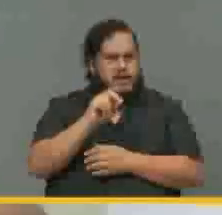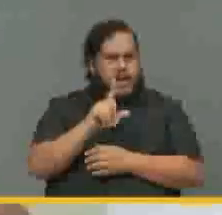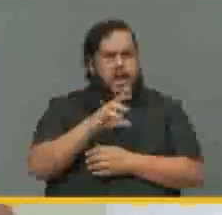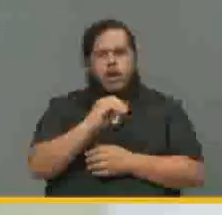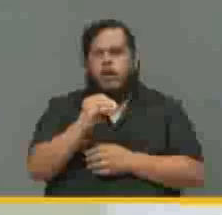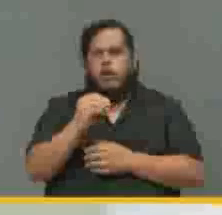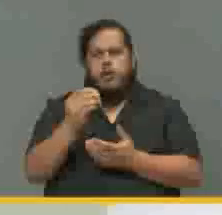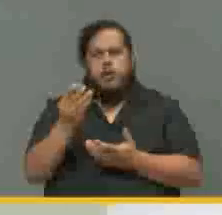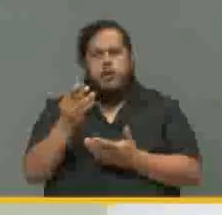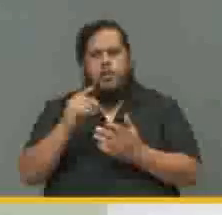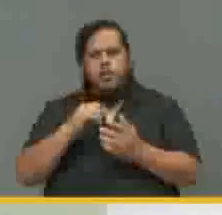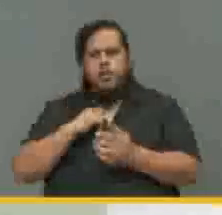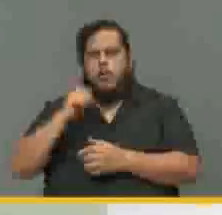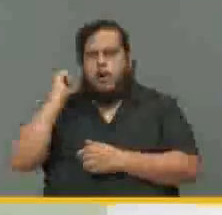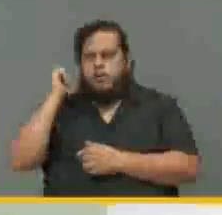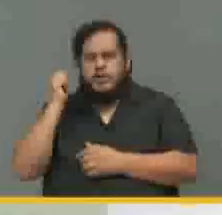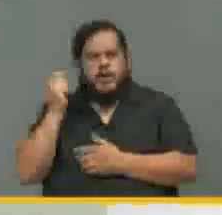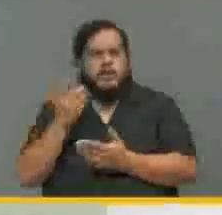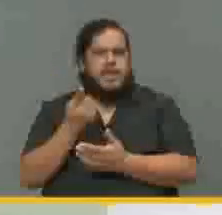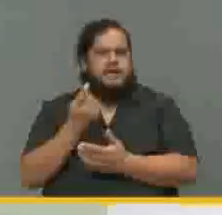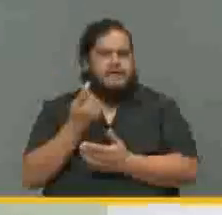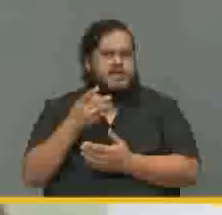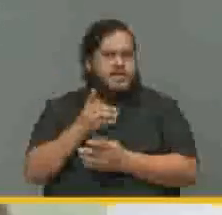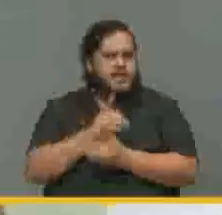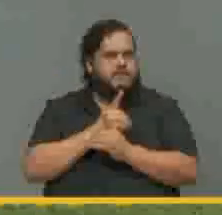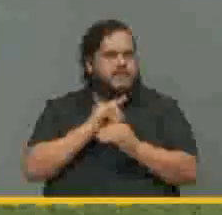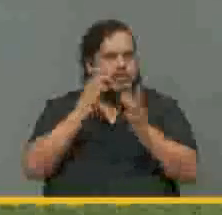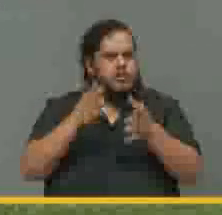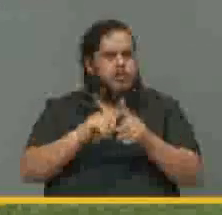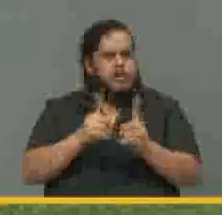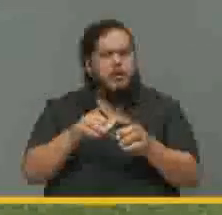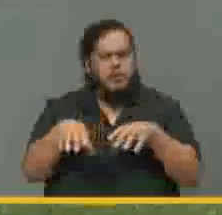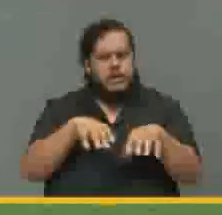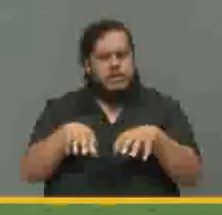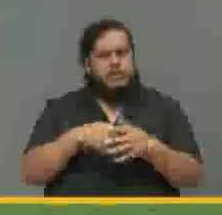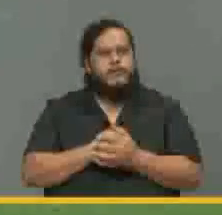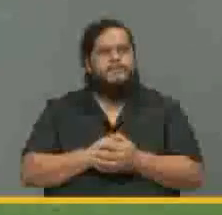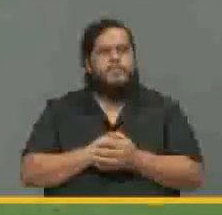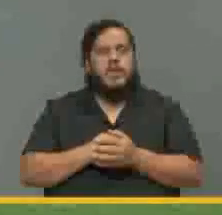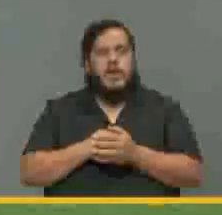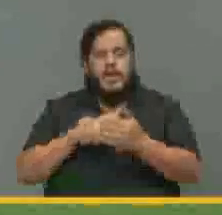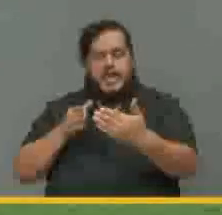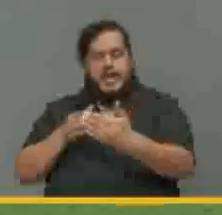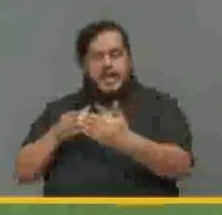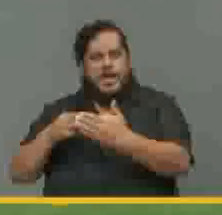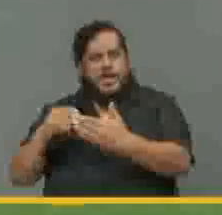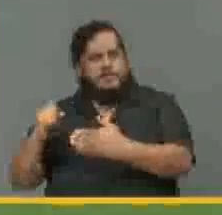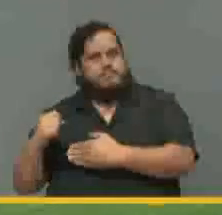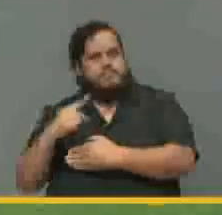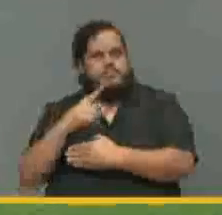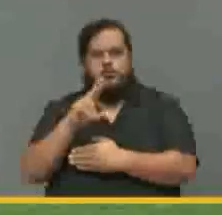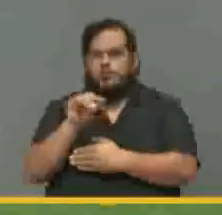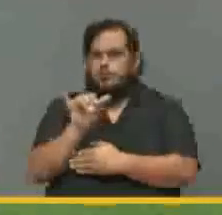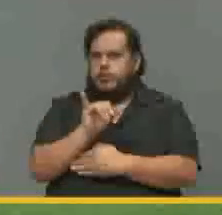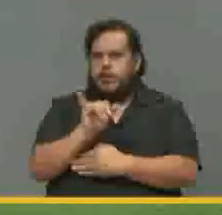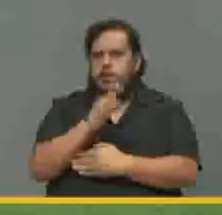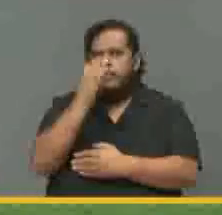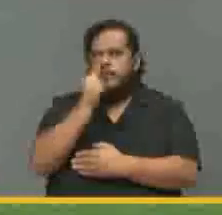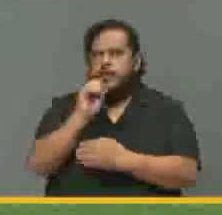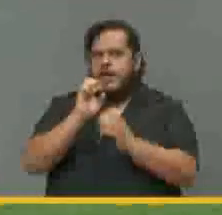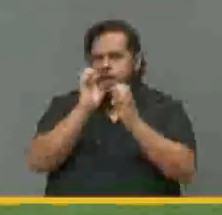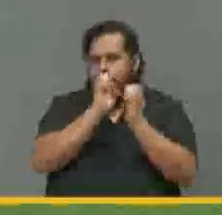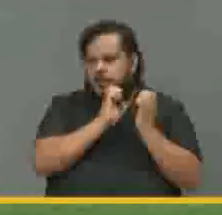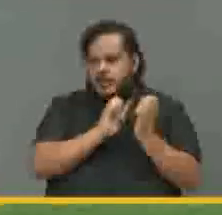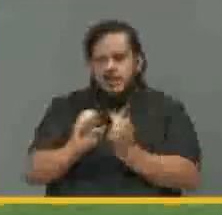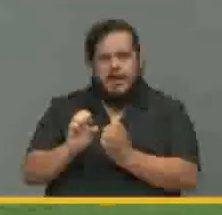delantero, o amonesta a falta a favor del defensor, pero que actúe. Los tiros de esquina no serán iguales esta temporada, ya que la estrategia es